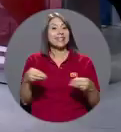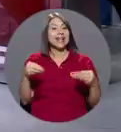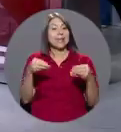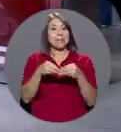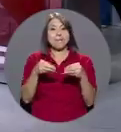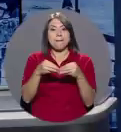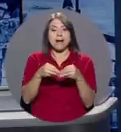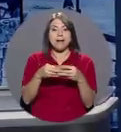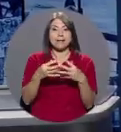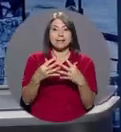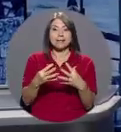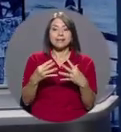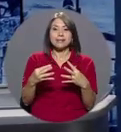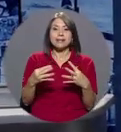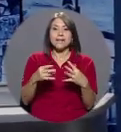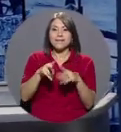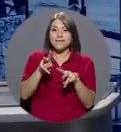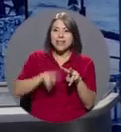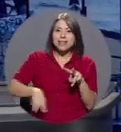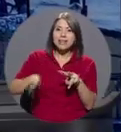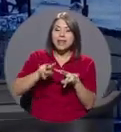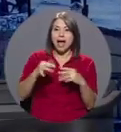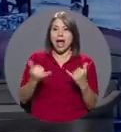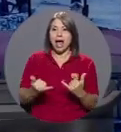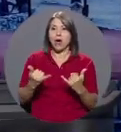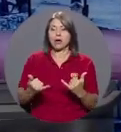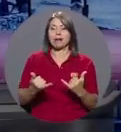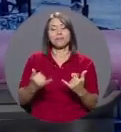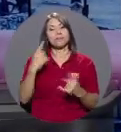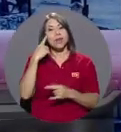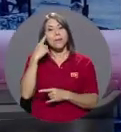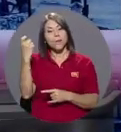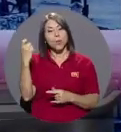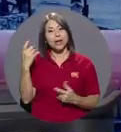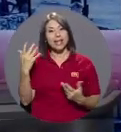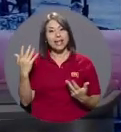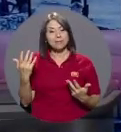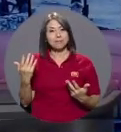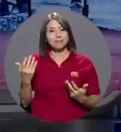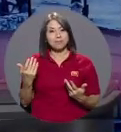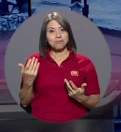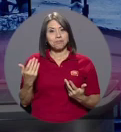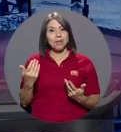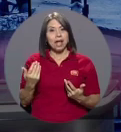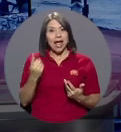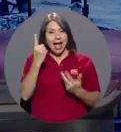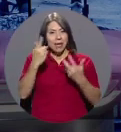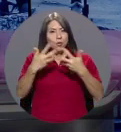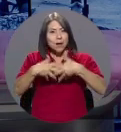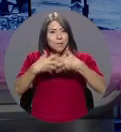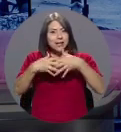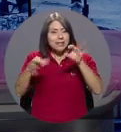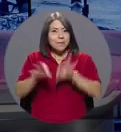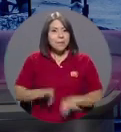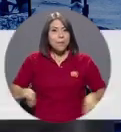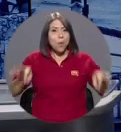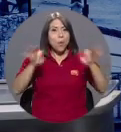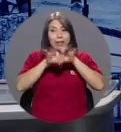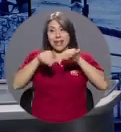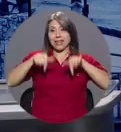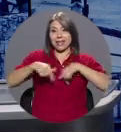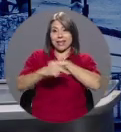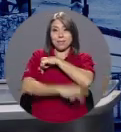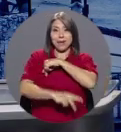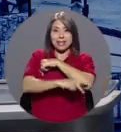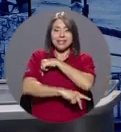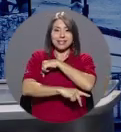especies marinas, es la que tomó, digamos, ventaja en este momento por el tema de que hay una empresa